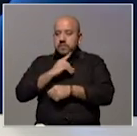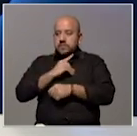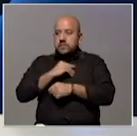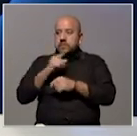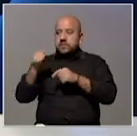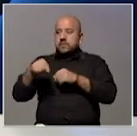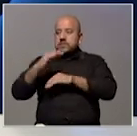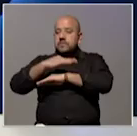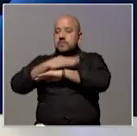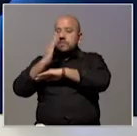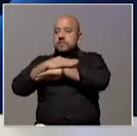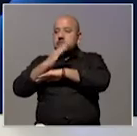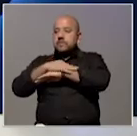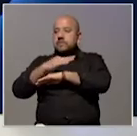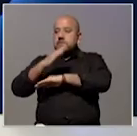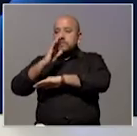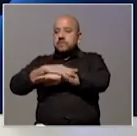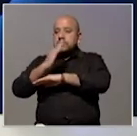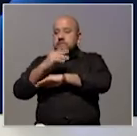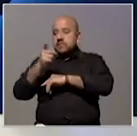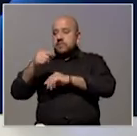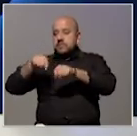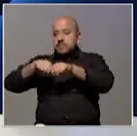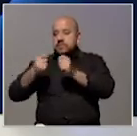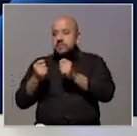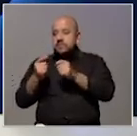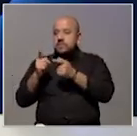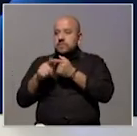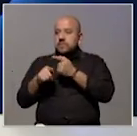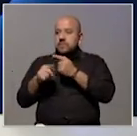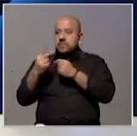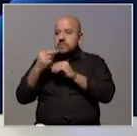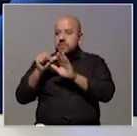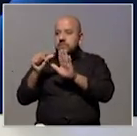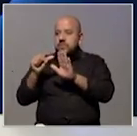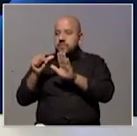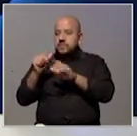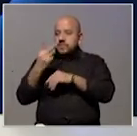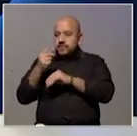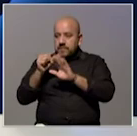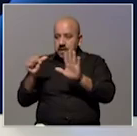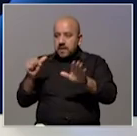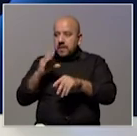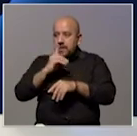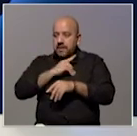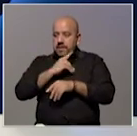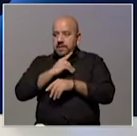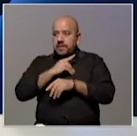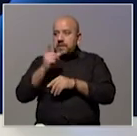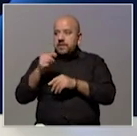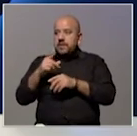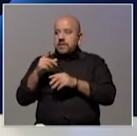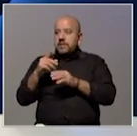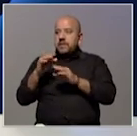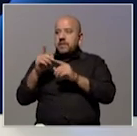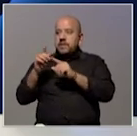camión en la calle que se rompió estaba el 26 de junio el 26 de diciembre la ciudad es